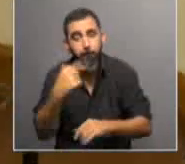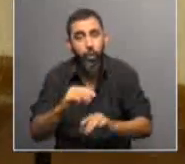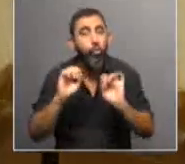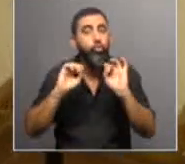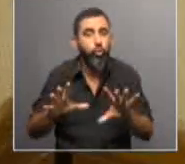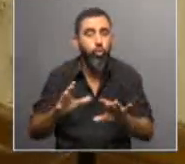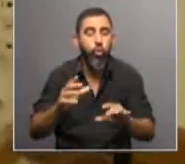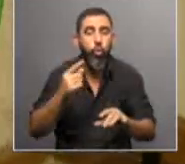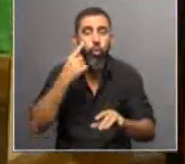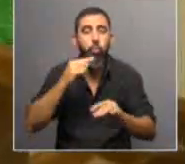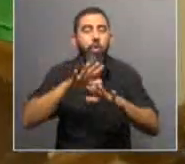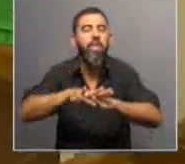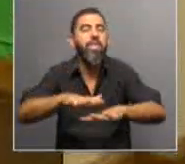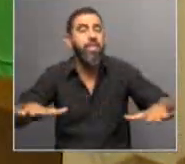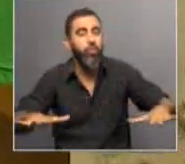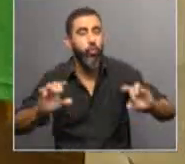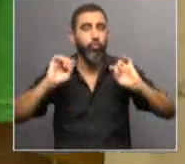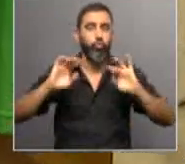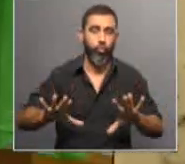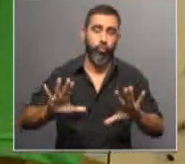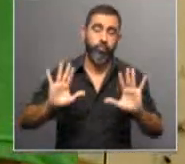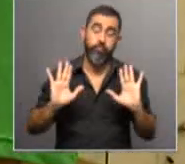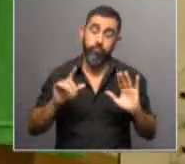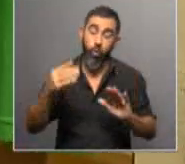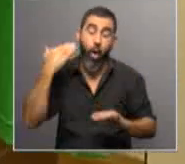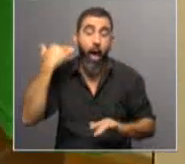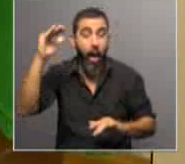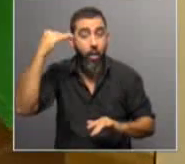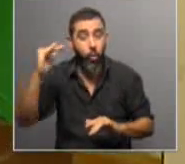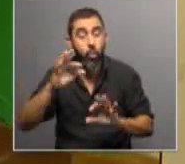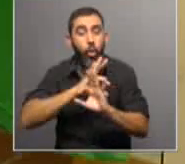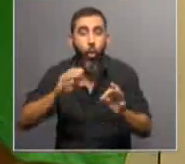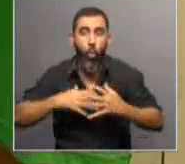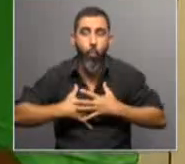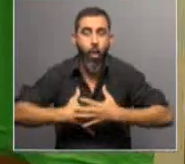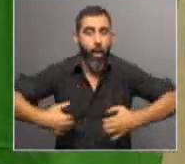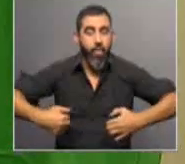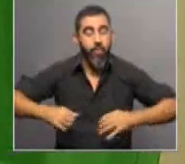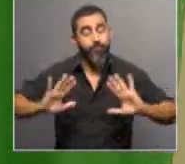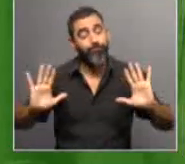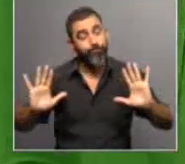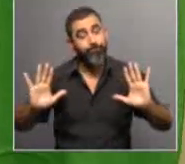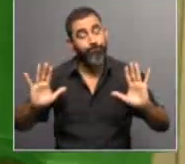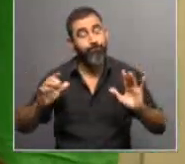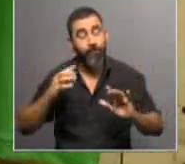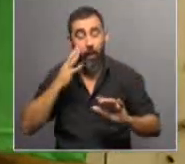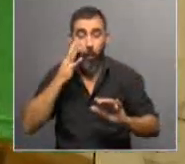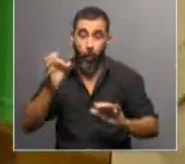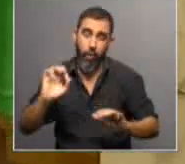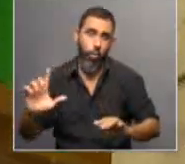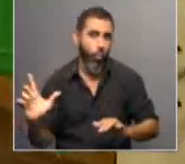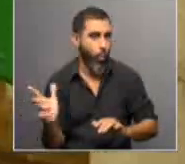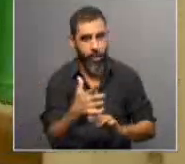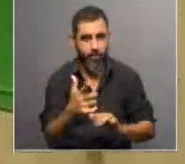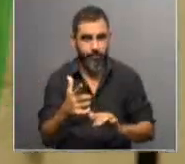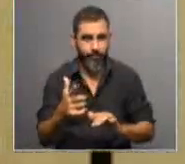solo queda talle de niño. Atención, si usted es adulto o tiene cuerpo de tal y estaba pensando en venir a retirarla, no venga